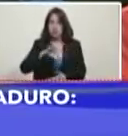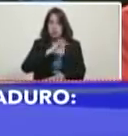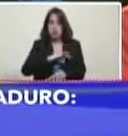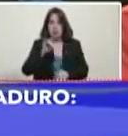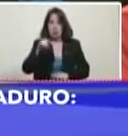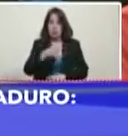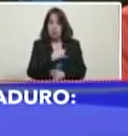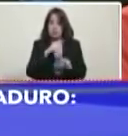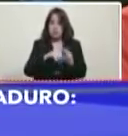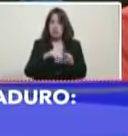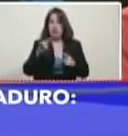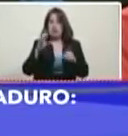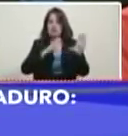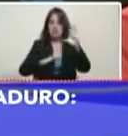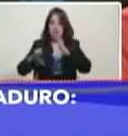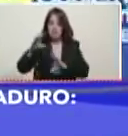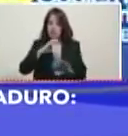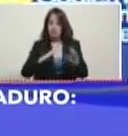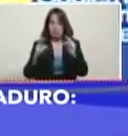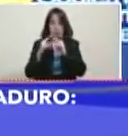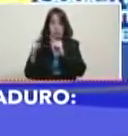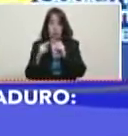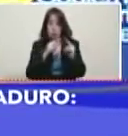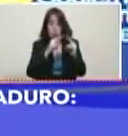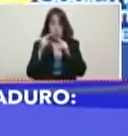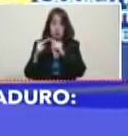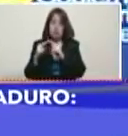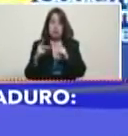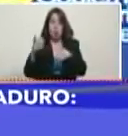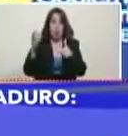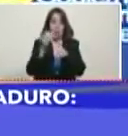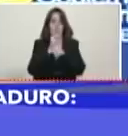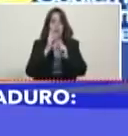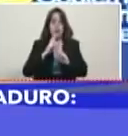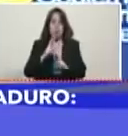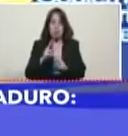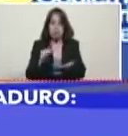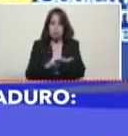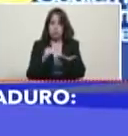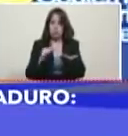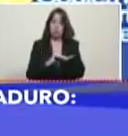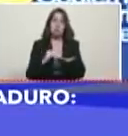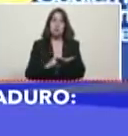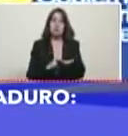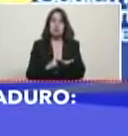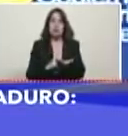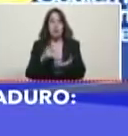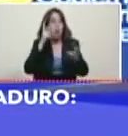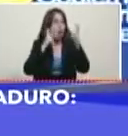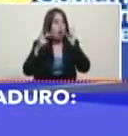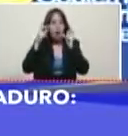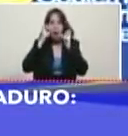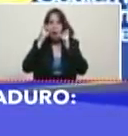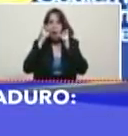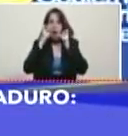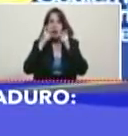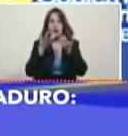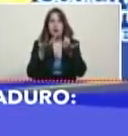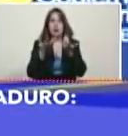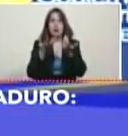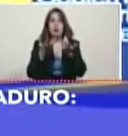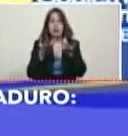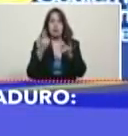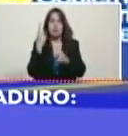del científico, del que conoce, del que descubre una respuesta, y a veces no consigue quien lo escuche. Hay